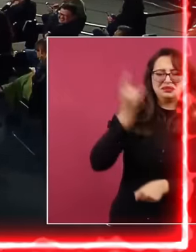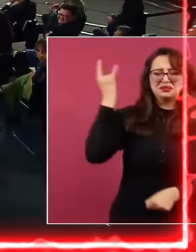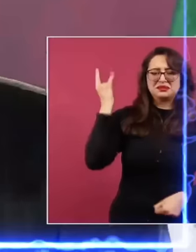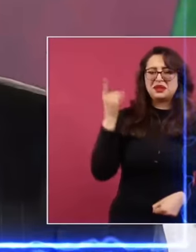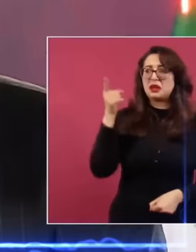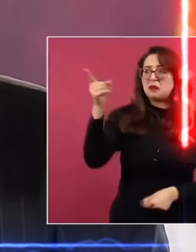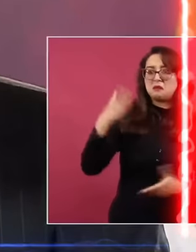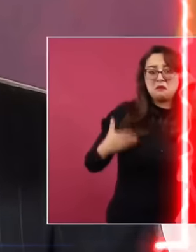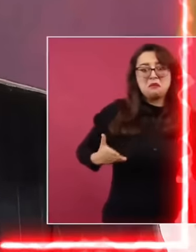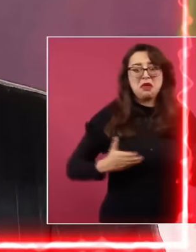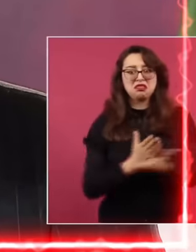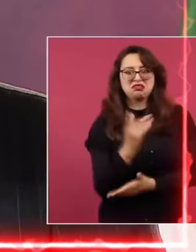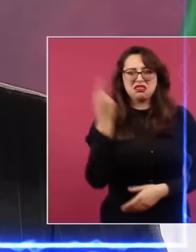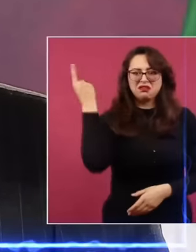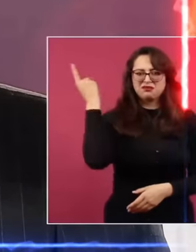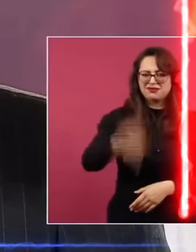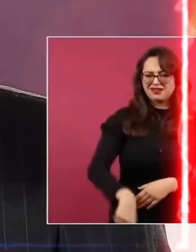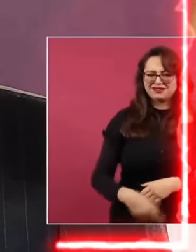autoridad